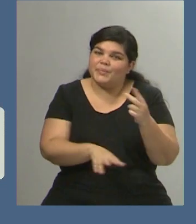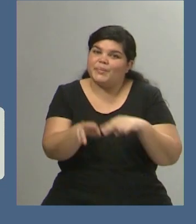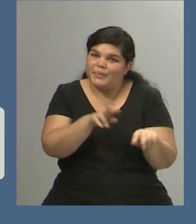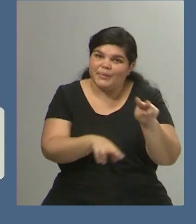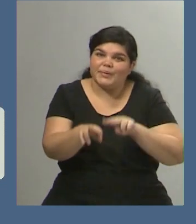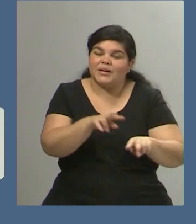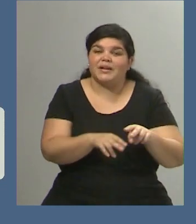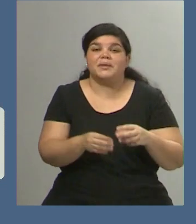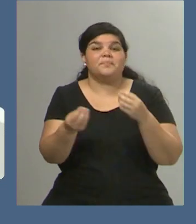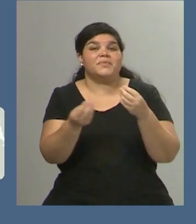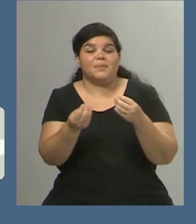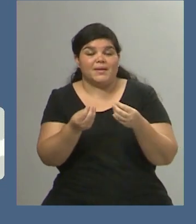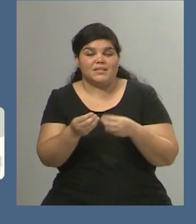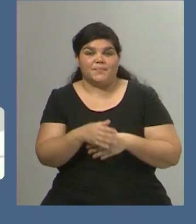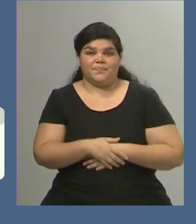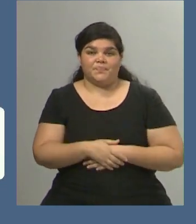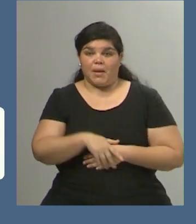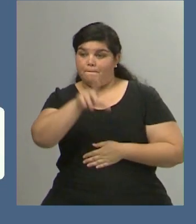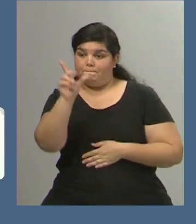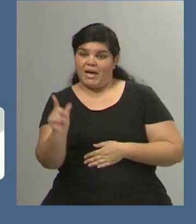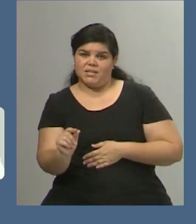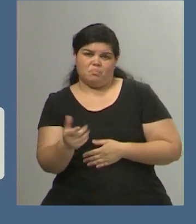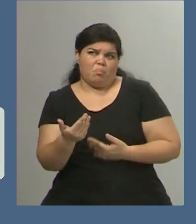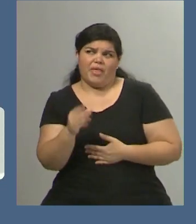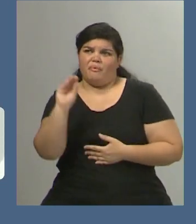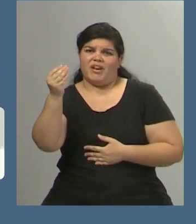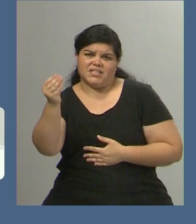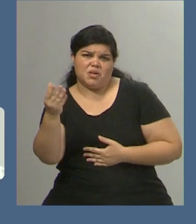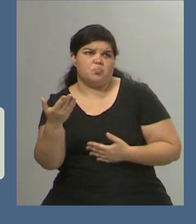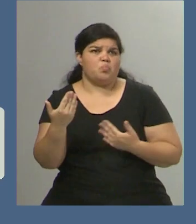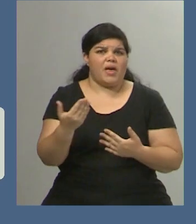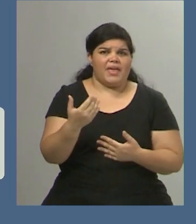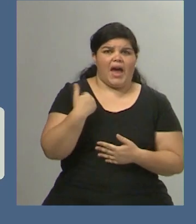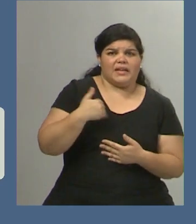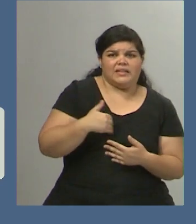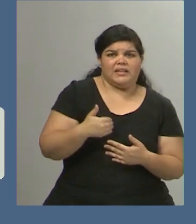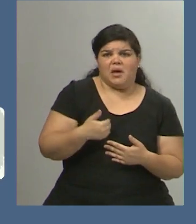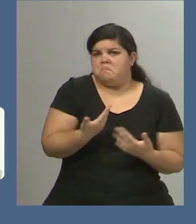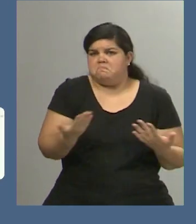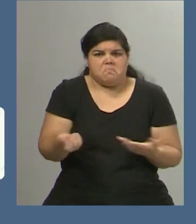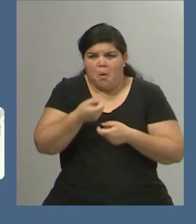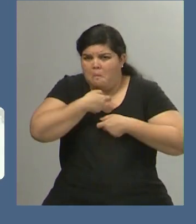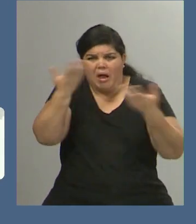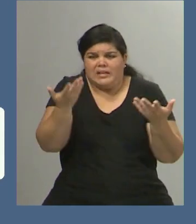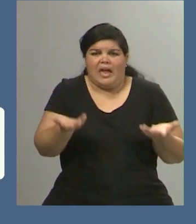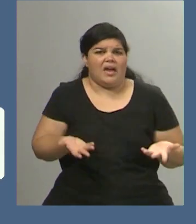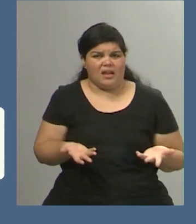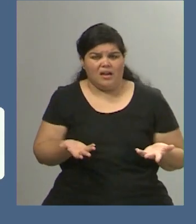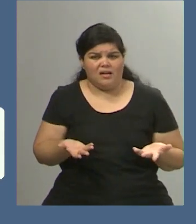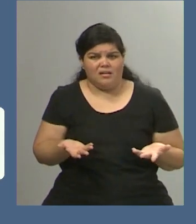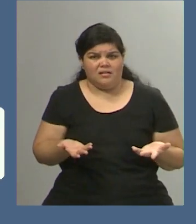puede ser que uno de los países, que podría ser Brasil o podría ser Argentina, el poder ejecutivo del